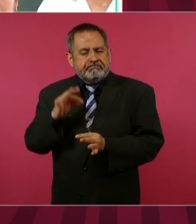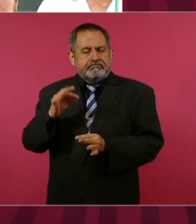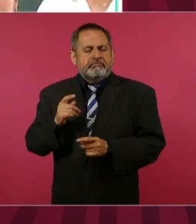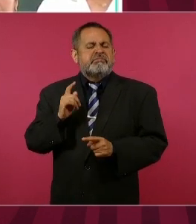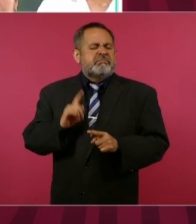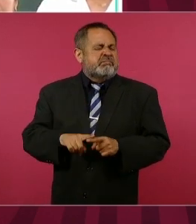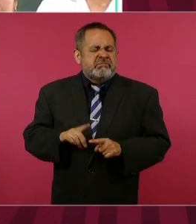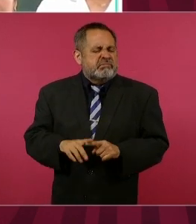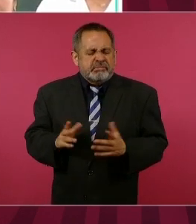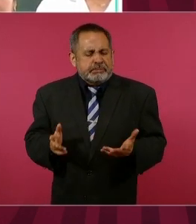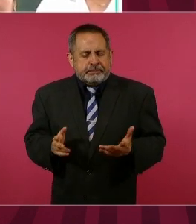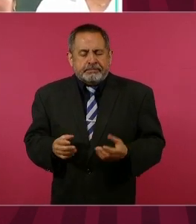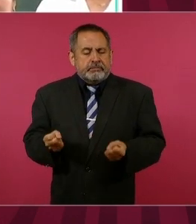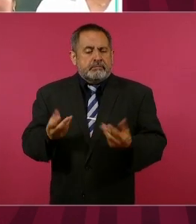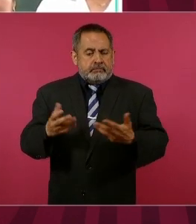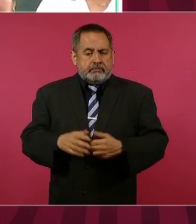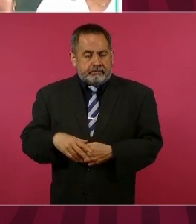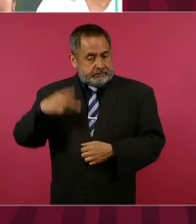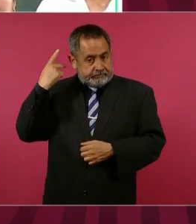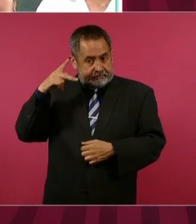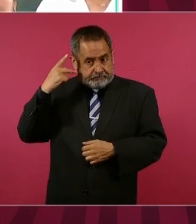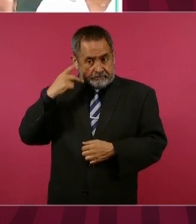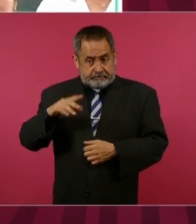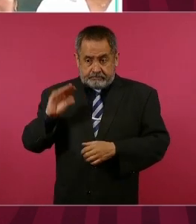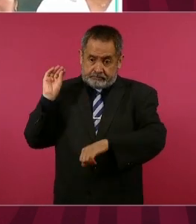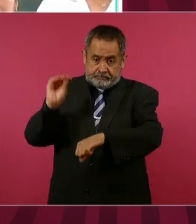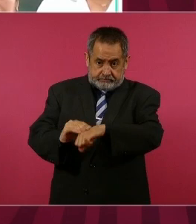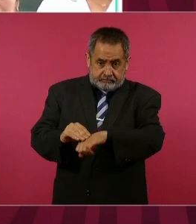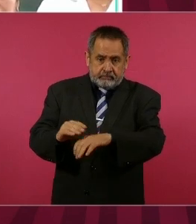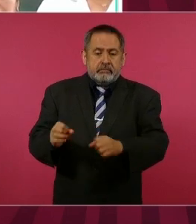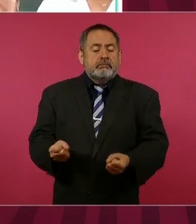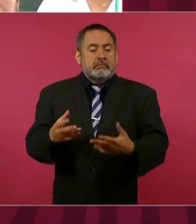de las siguientes cifras. En Puebla se instalaron